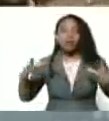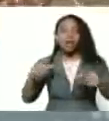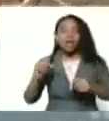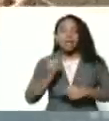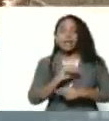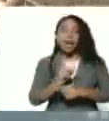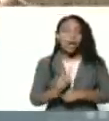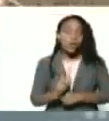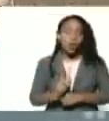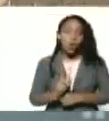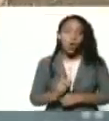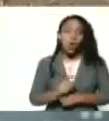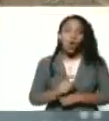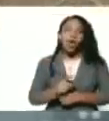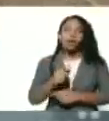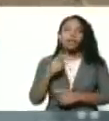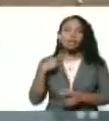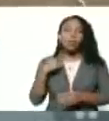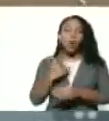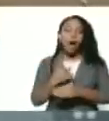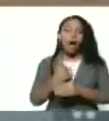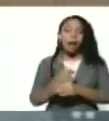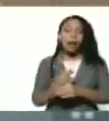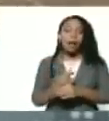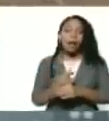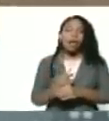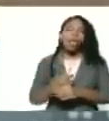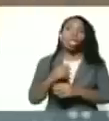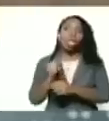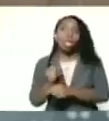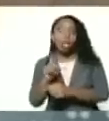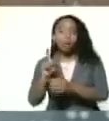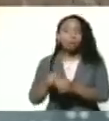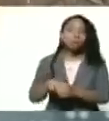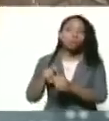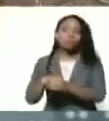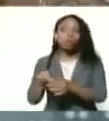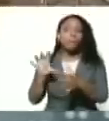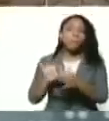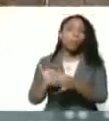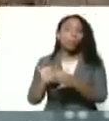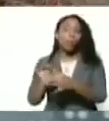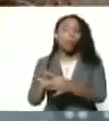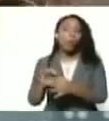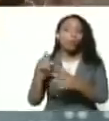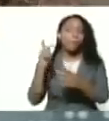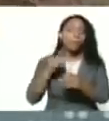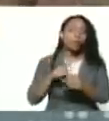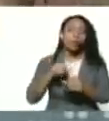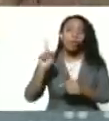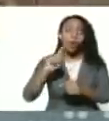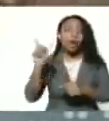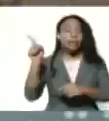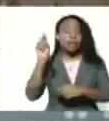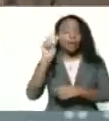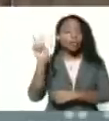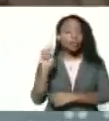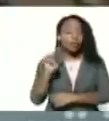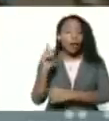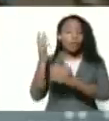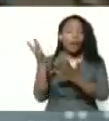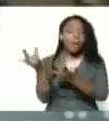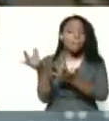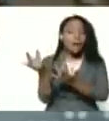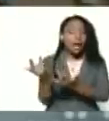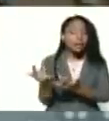petróleo, la nueva economía que dependa de la tierra, de la producción, de nuestras manos, de la nueva riqueza. Esa es la Venezuela de la esperanza y